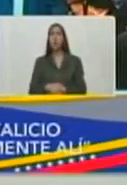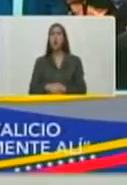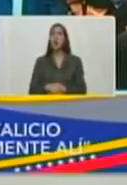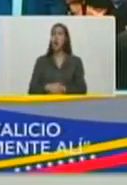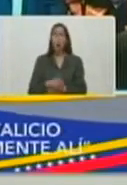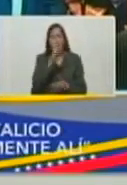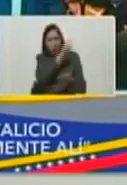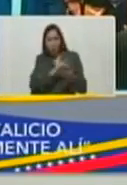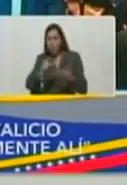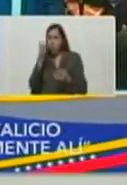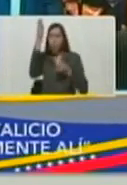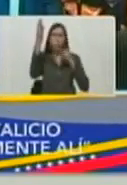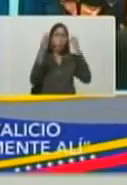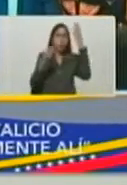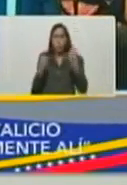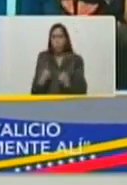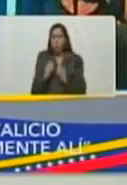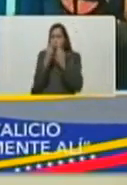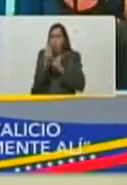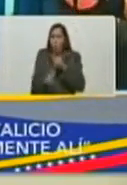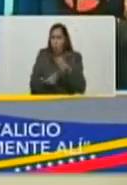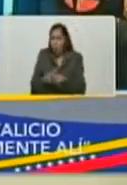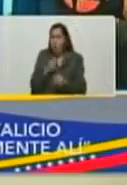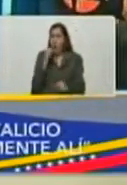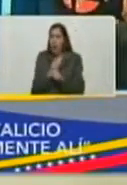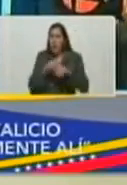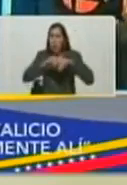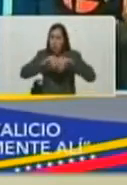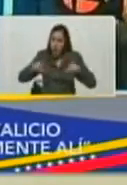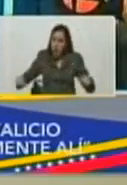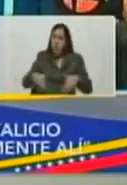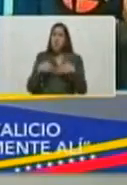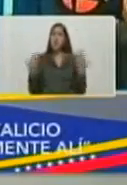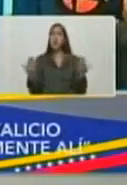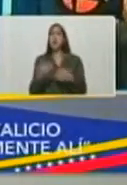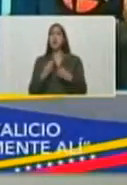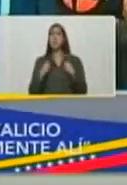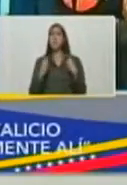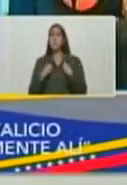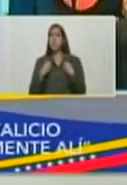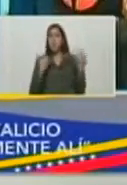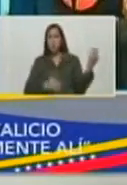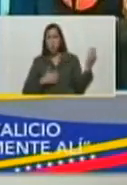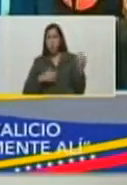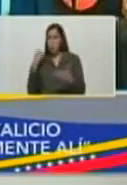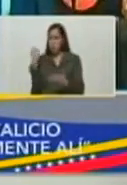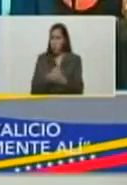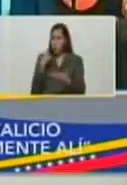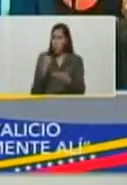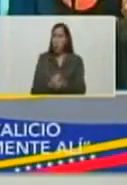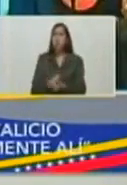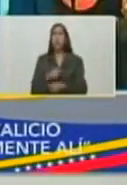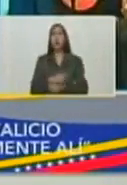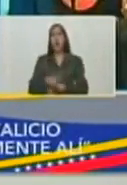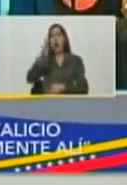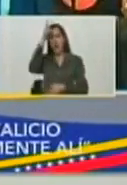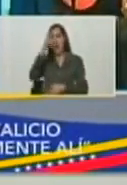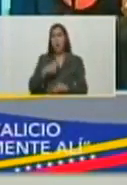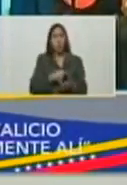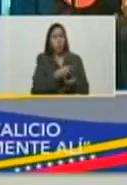poética, como agricultor, conuquero, cómo empezó sus luchas en Paraguaná, repartiendo